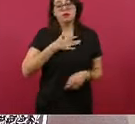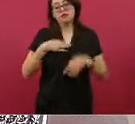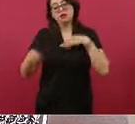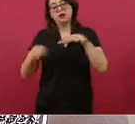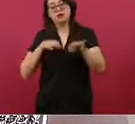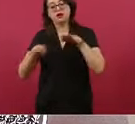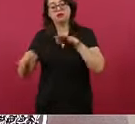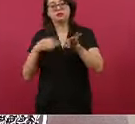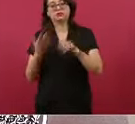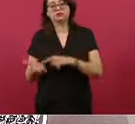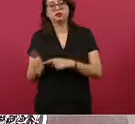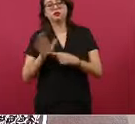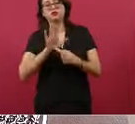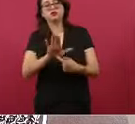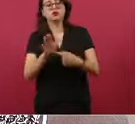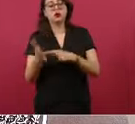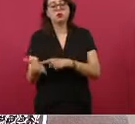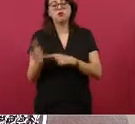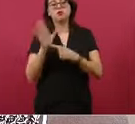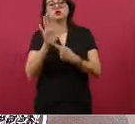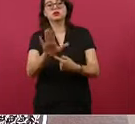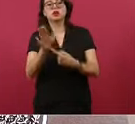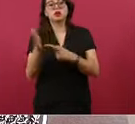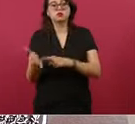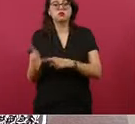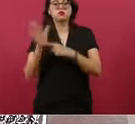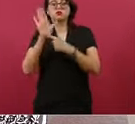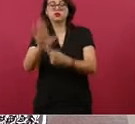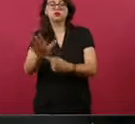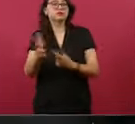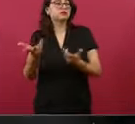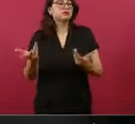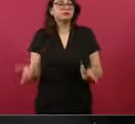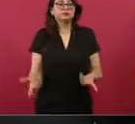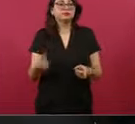porque ya se estaban llegando a excesos.